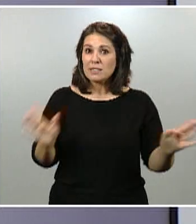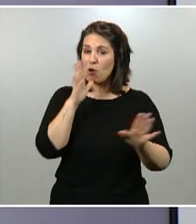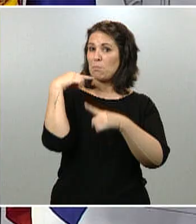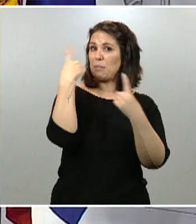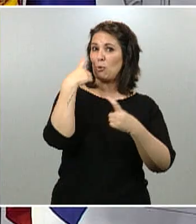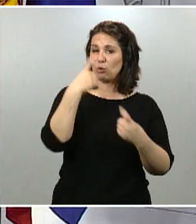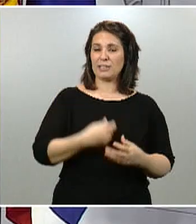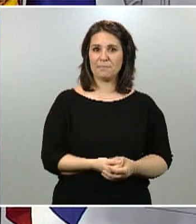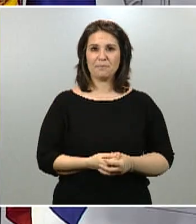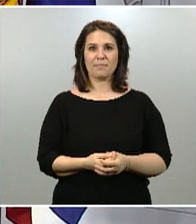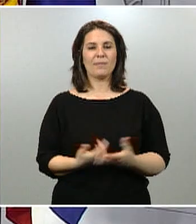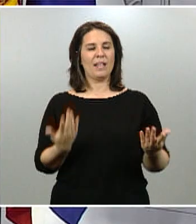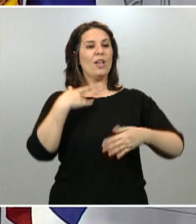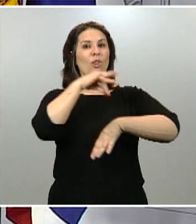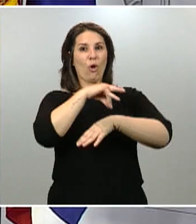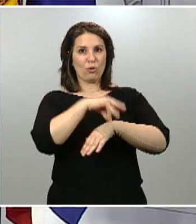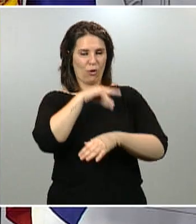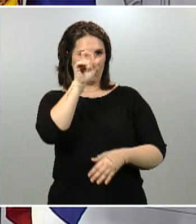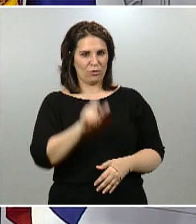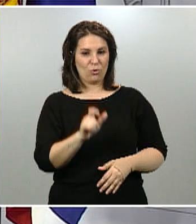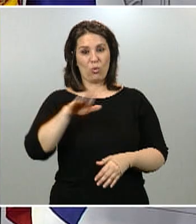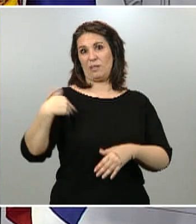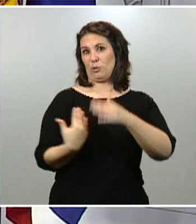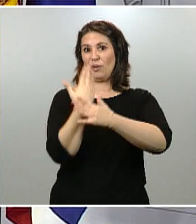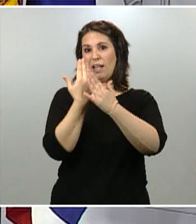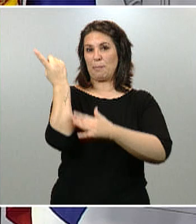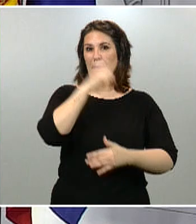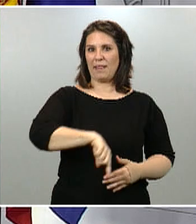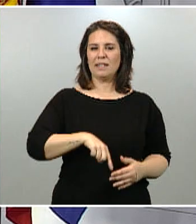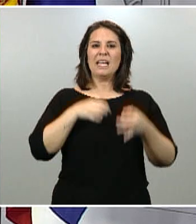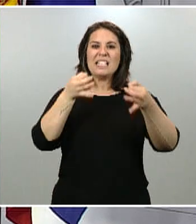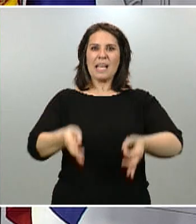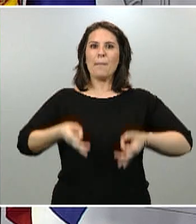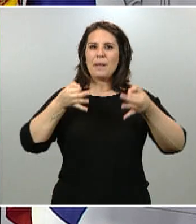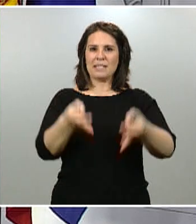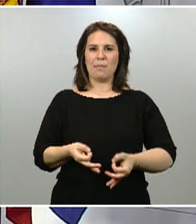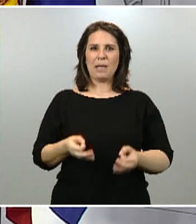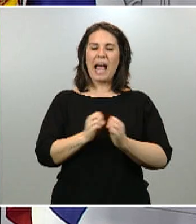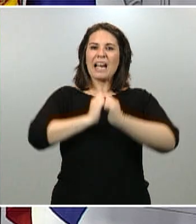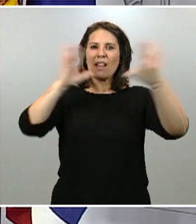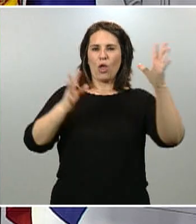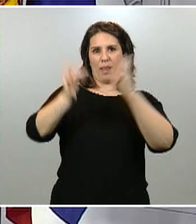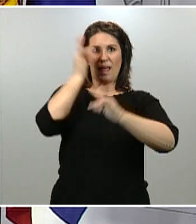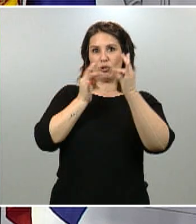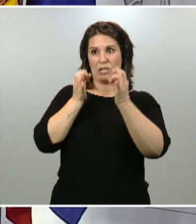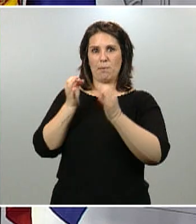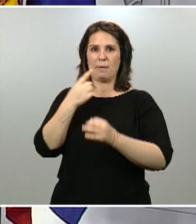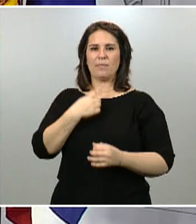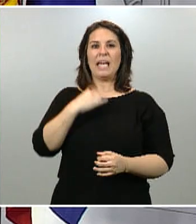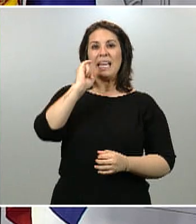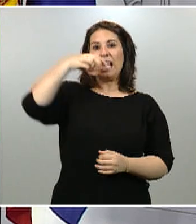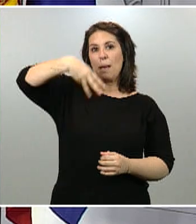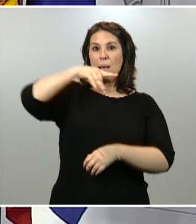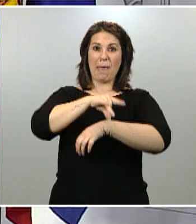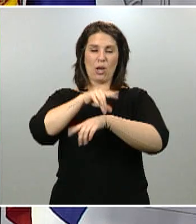Doctor, como estos últimos días siempre hay un primer planteamiento sobre aclaración de datos. Por ejemplo, IM Médico le pregunta cómo es que